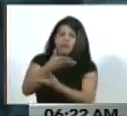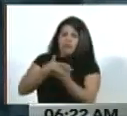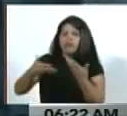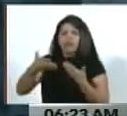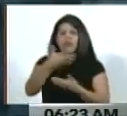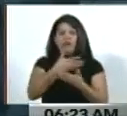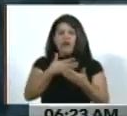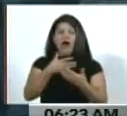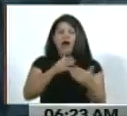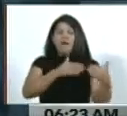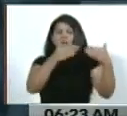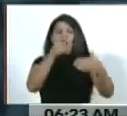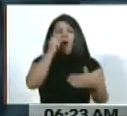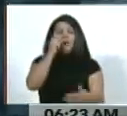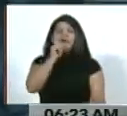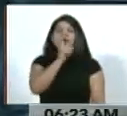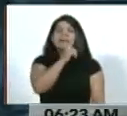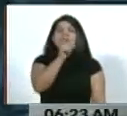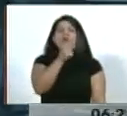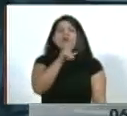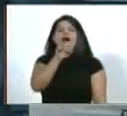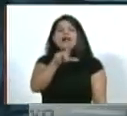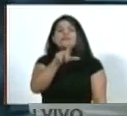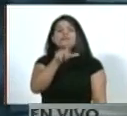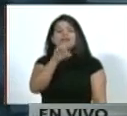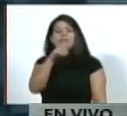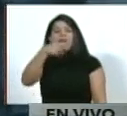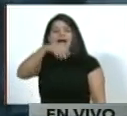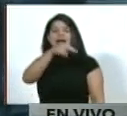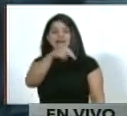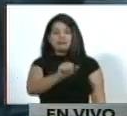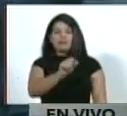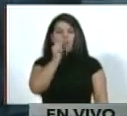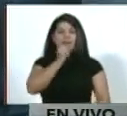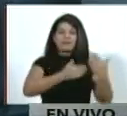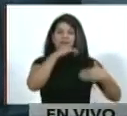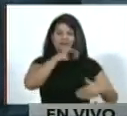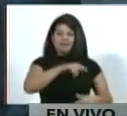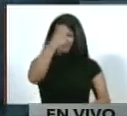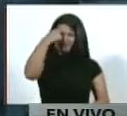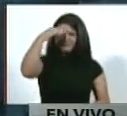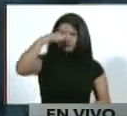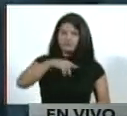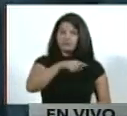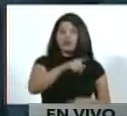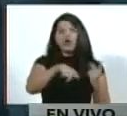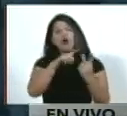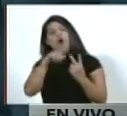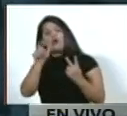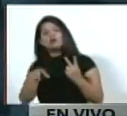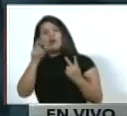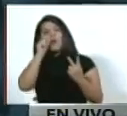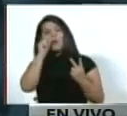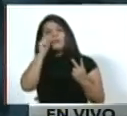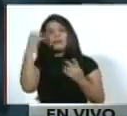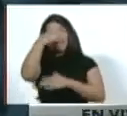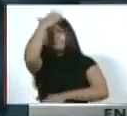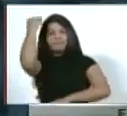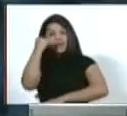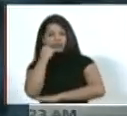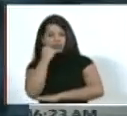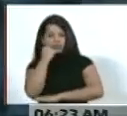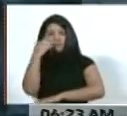Juan de España, nuestro adorado generalísimo y almirante en jefe, Francisco de